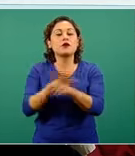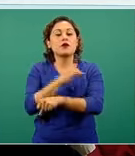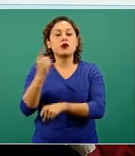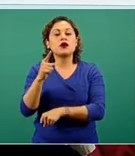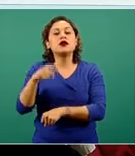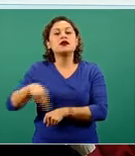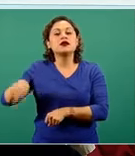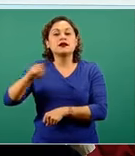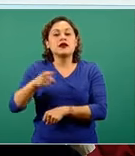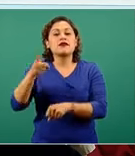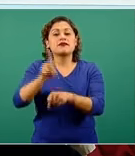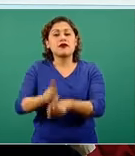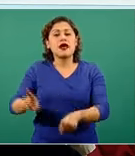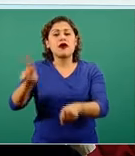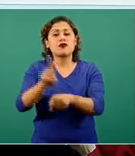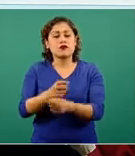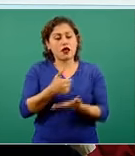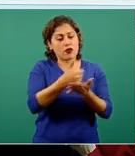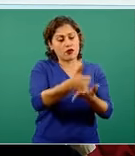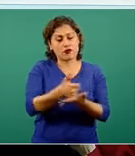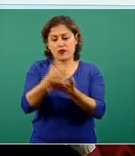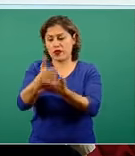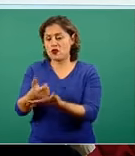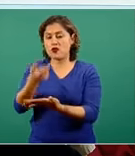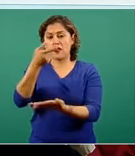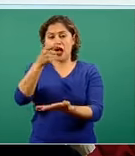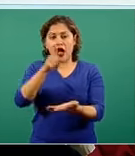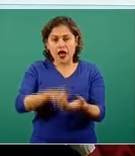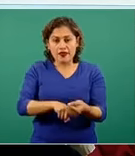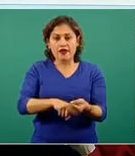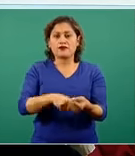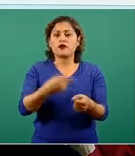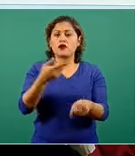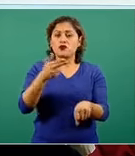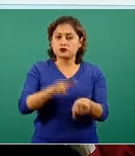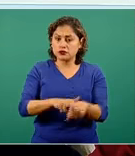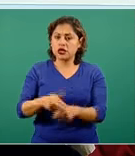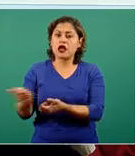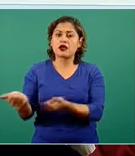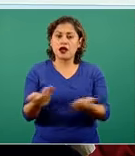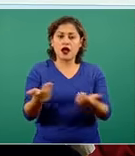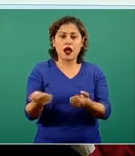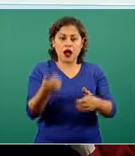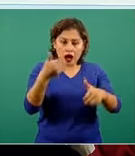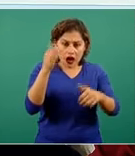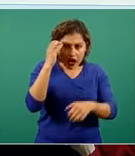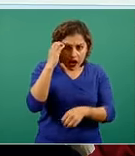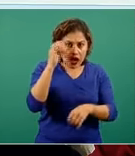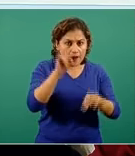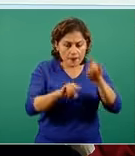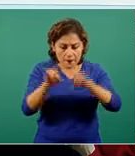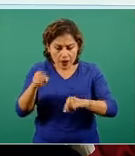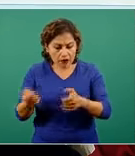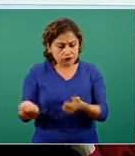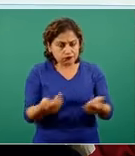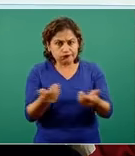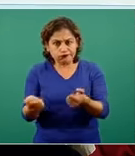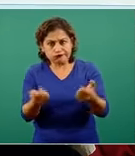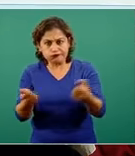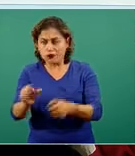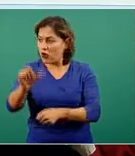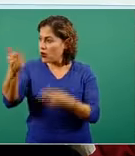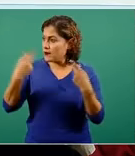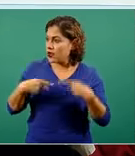los días se siguen reconvirtiendo y poniendo camas disponibles para la población, y entonces se puede seguir cubriendo